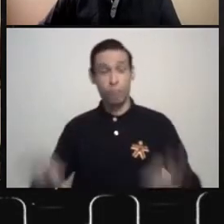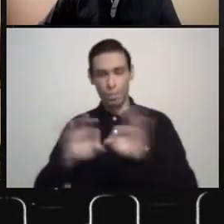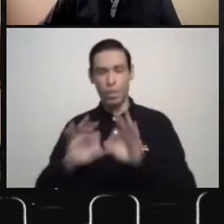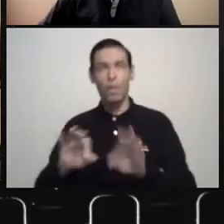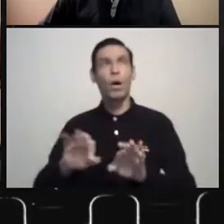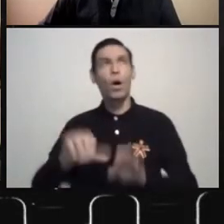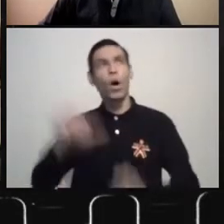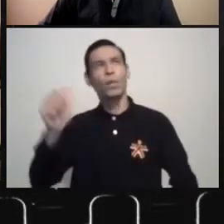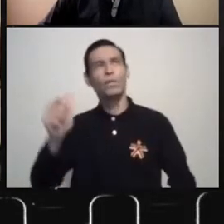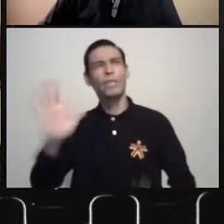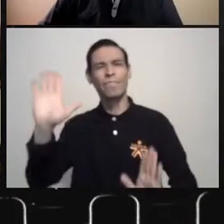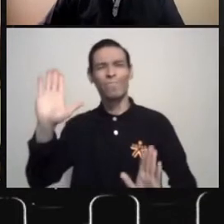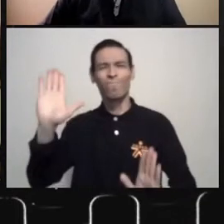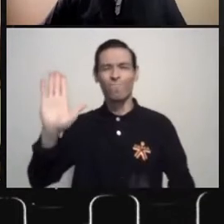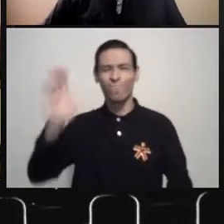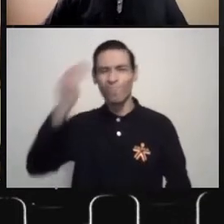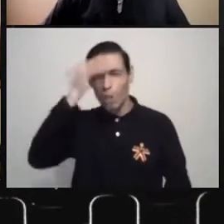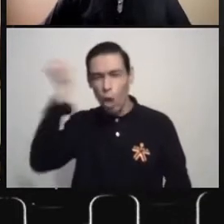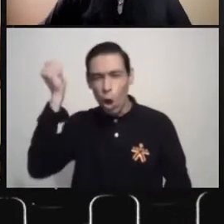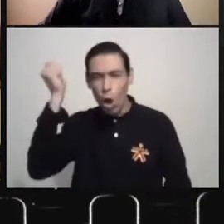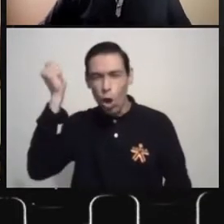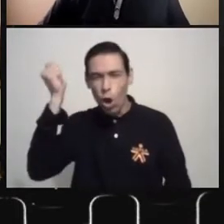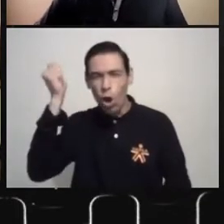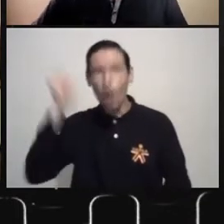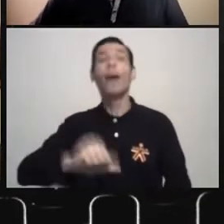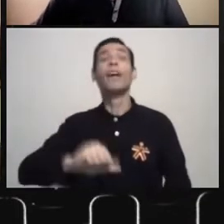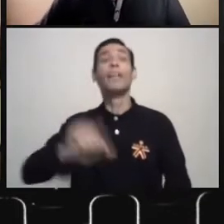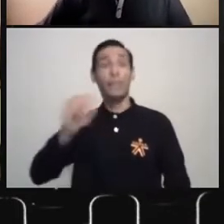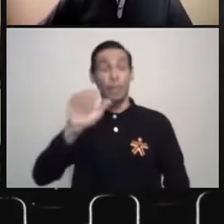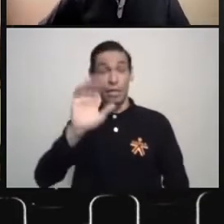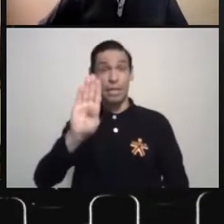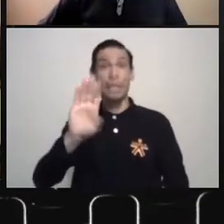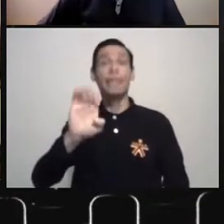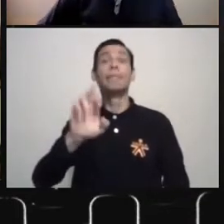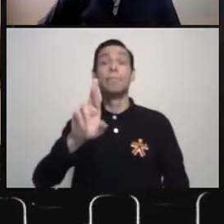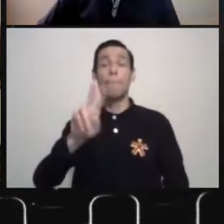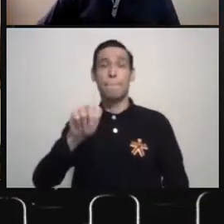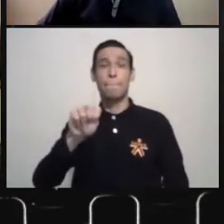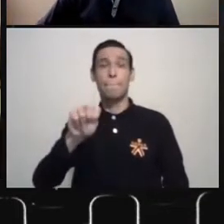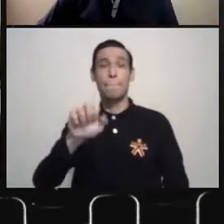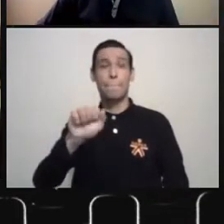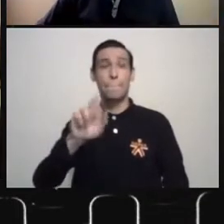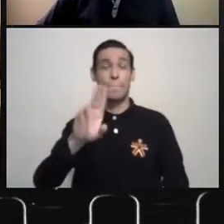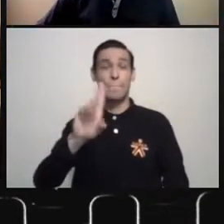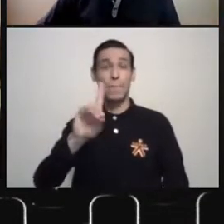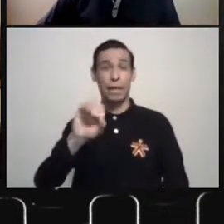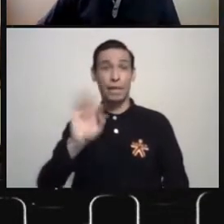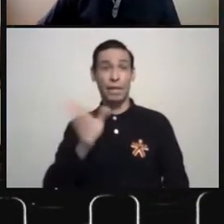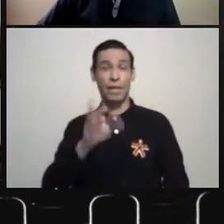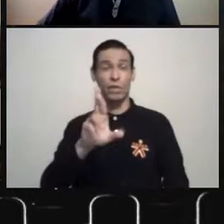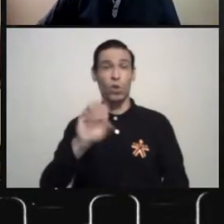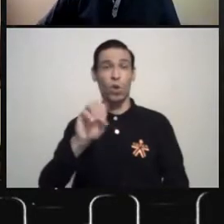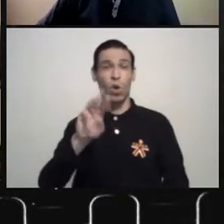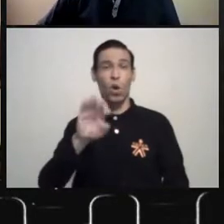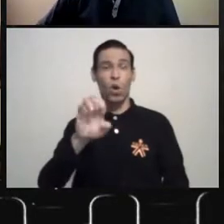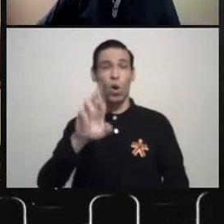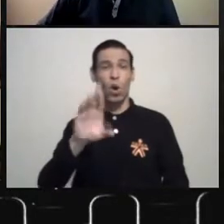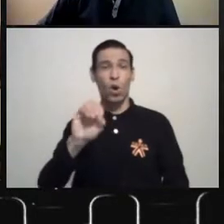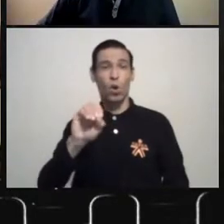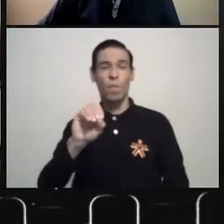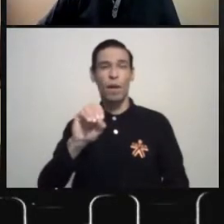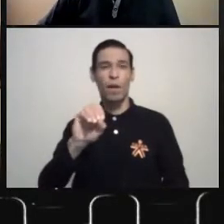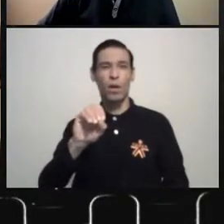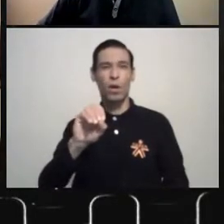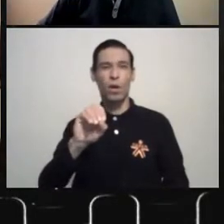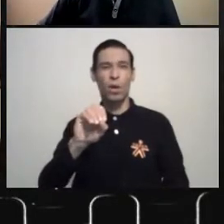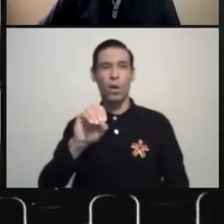bueno, de varios, Bernardo Romero, de Bernardo Romero, del papá de Steven, de Steven, del papá de